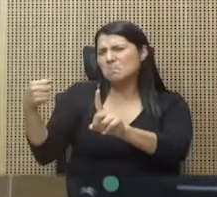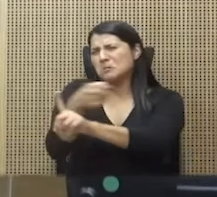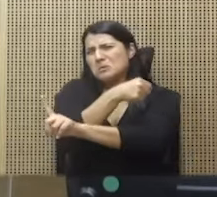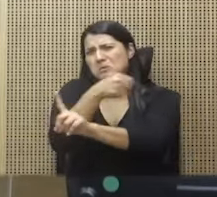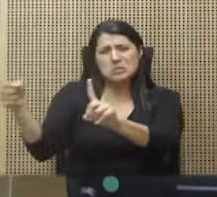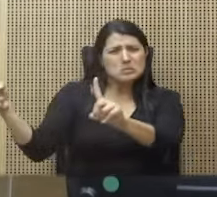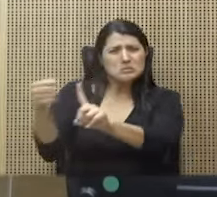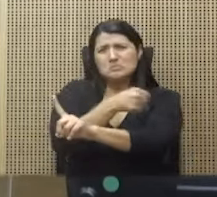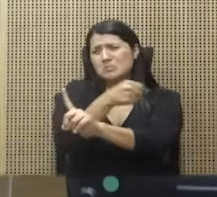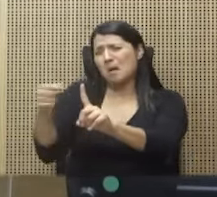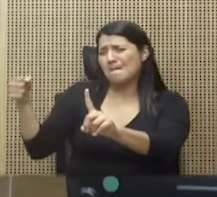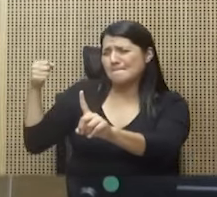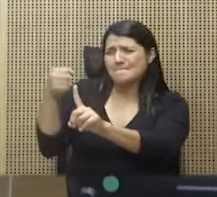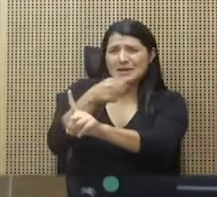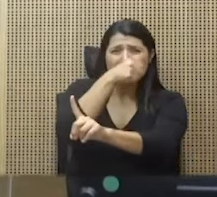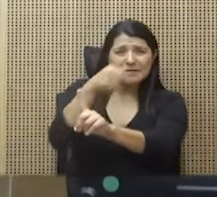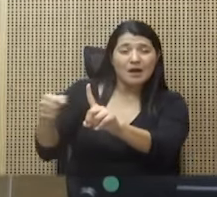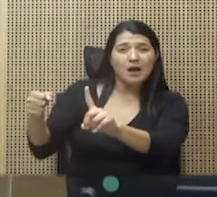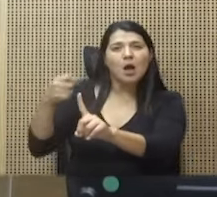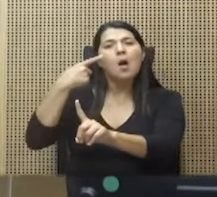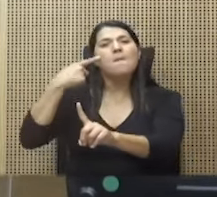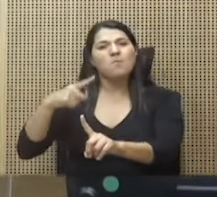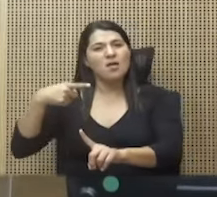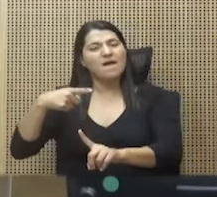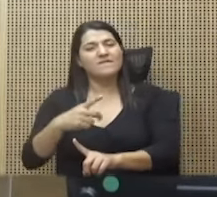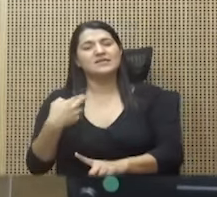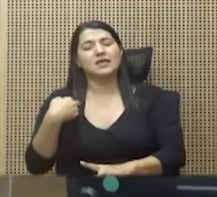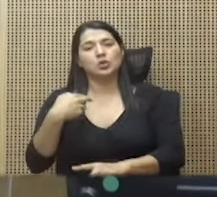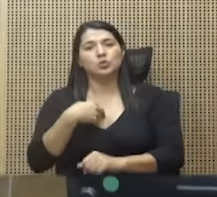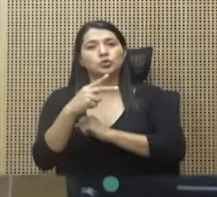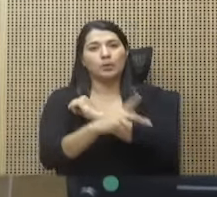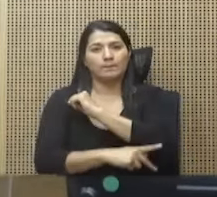doy una verguiada por el daño que le hace a este país.